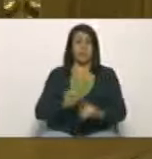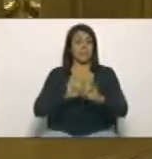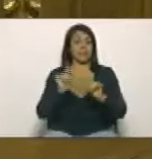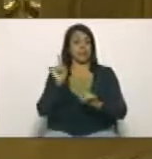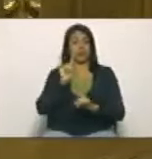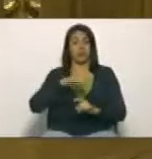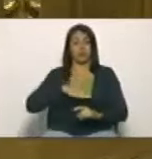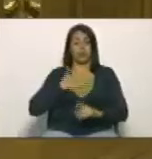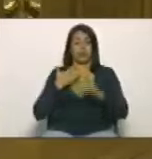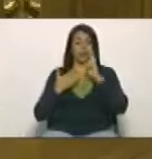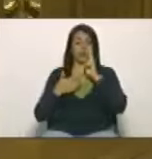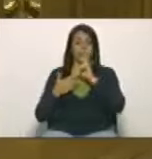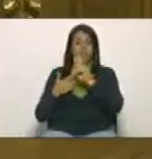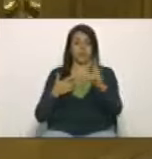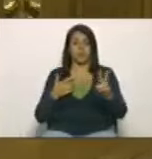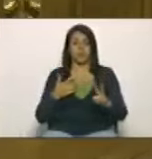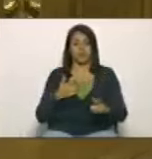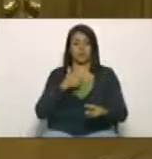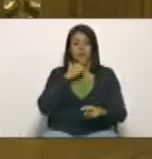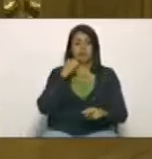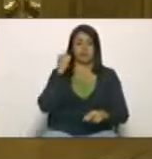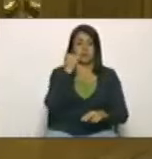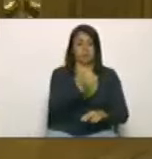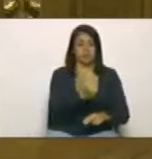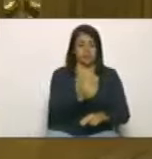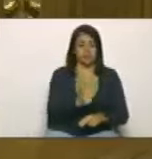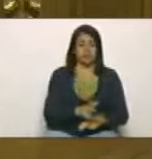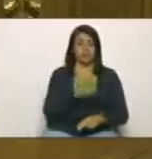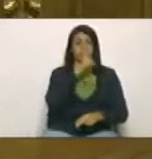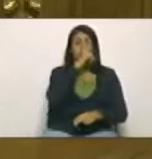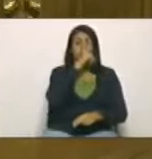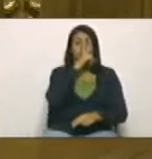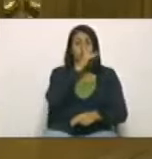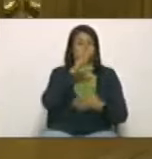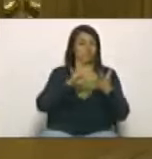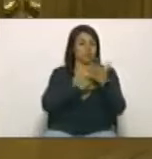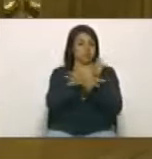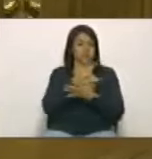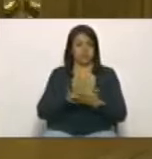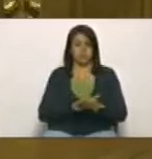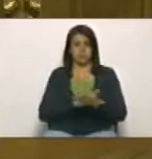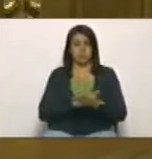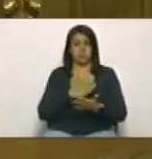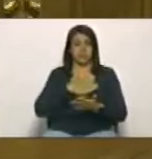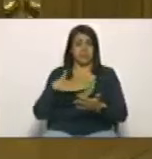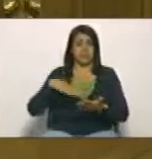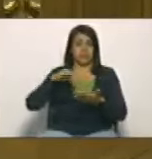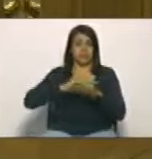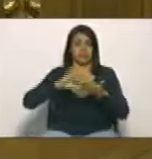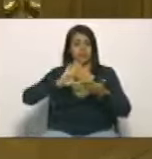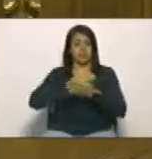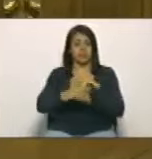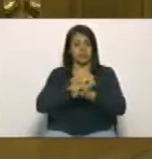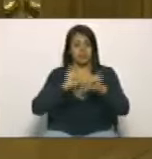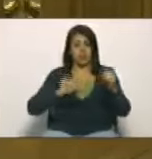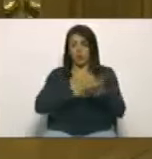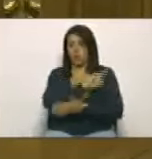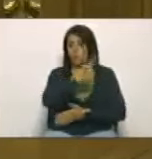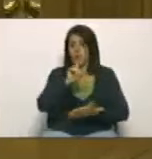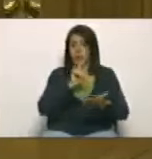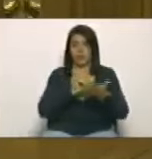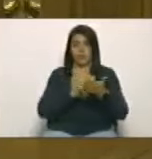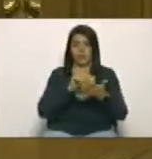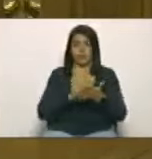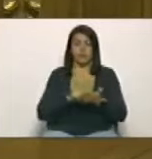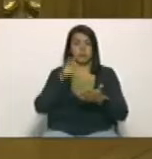no podemos ver el asesinato, el genocidio, el intento de eliminar